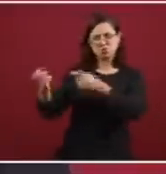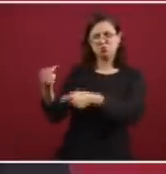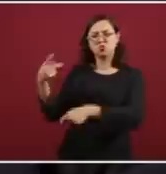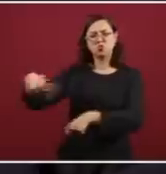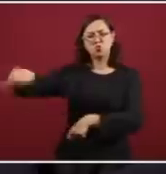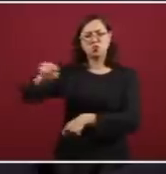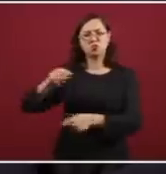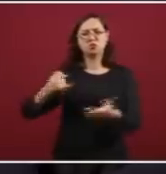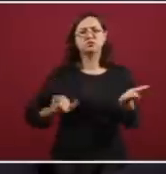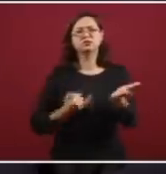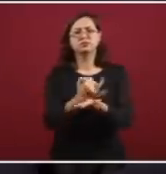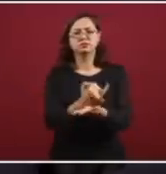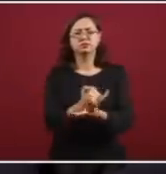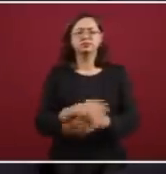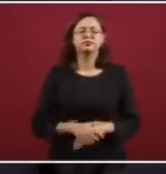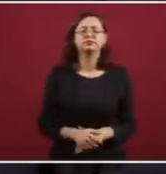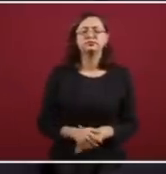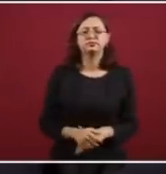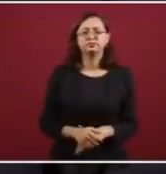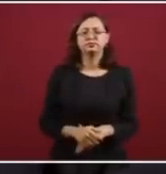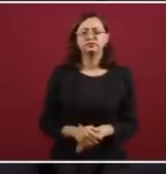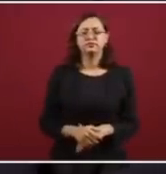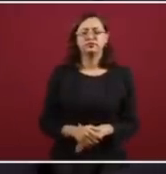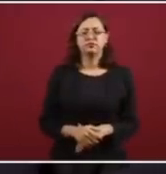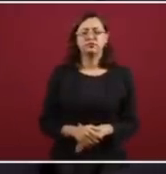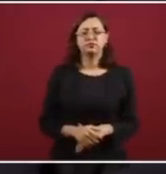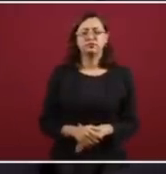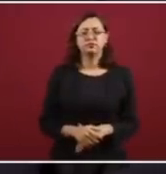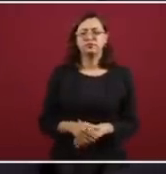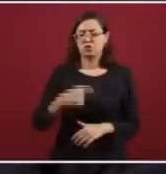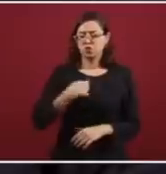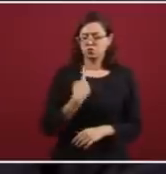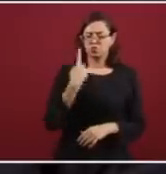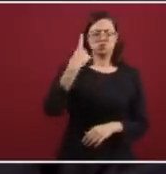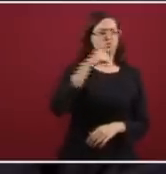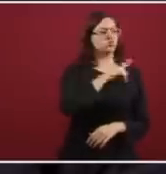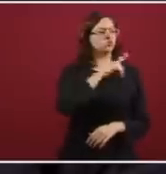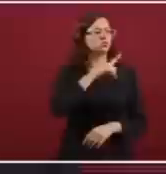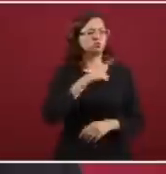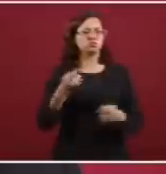manos y que nadie se sienta absoluto.